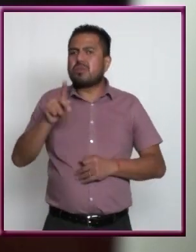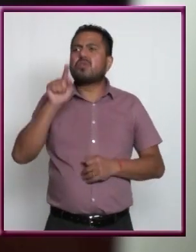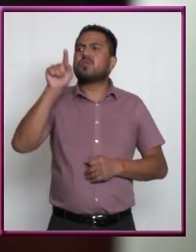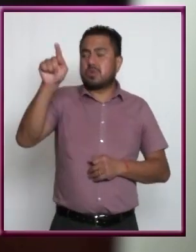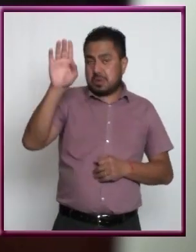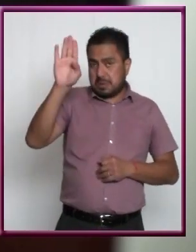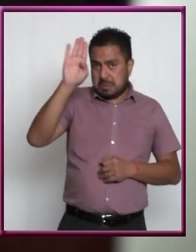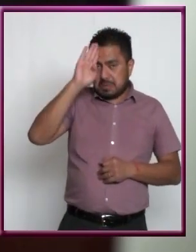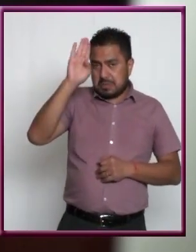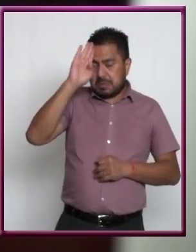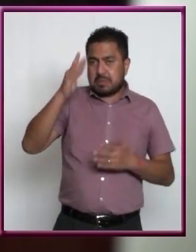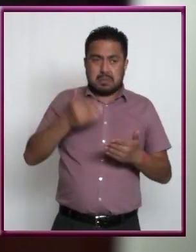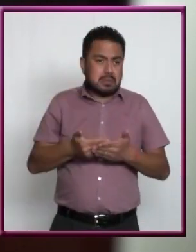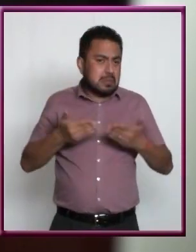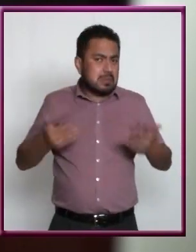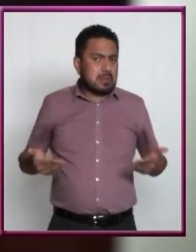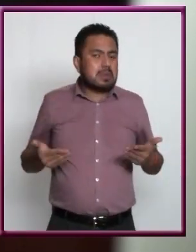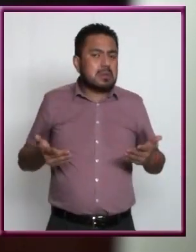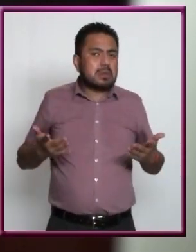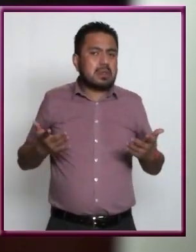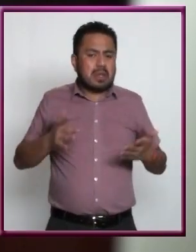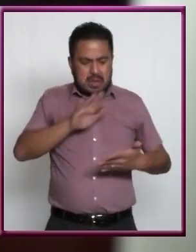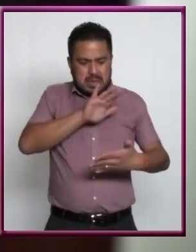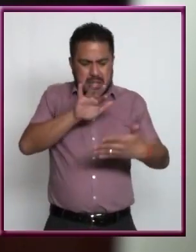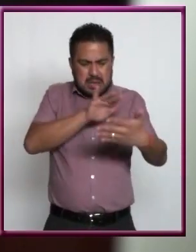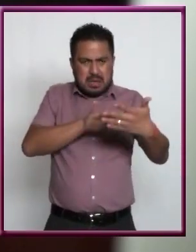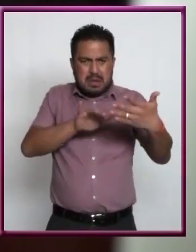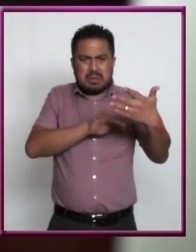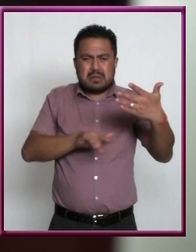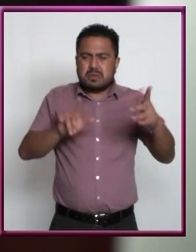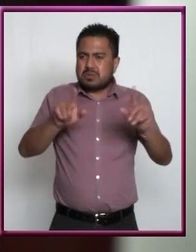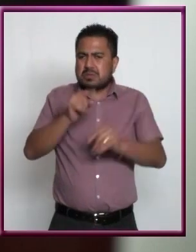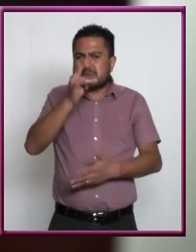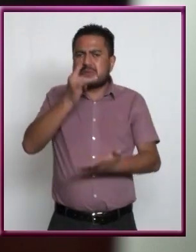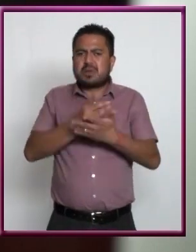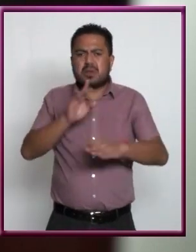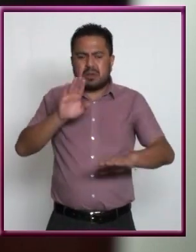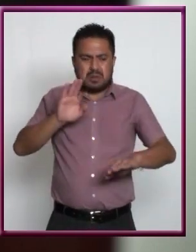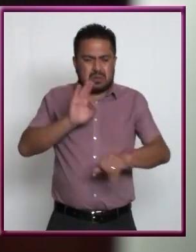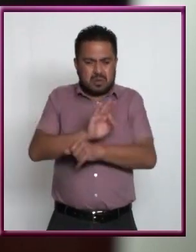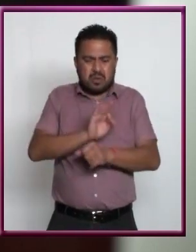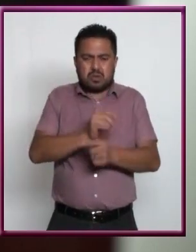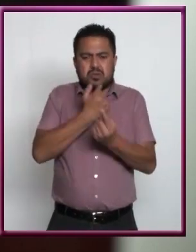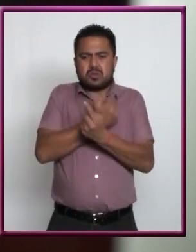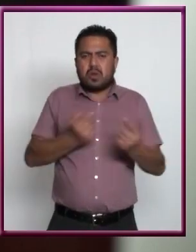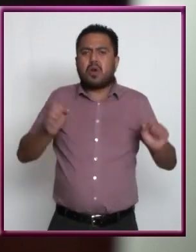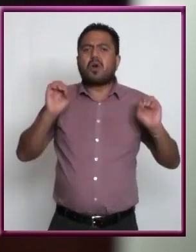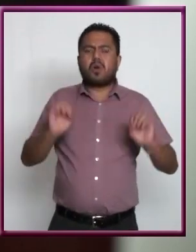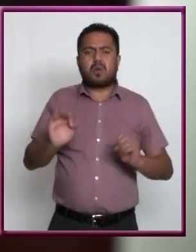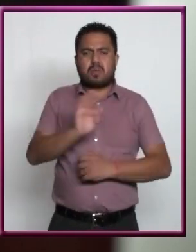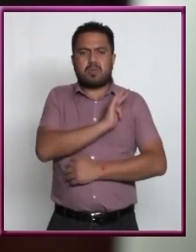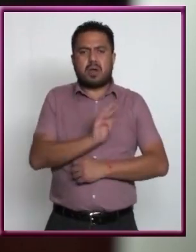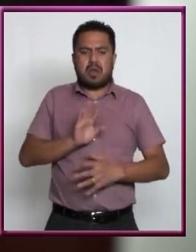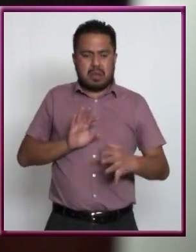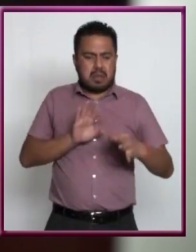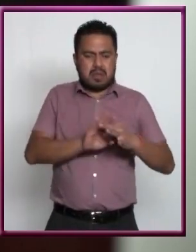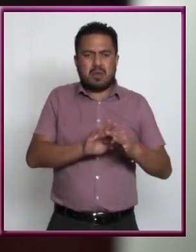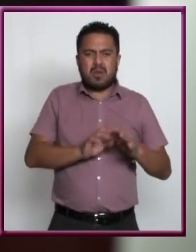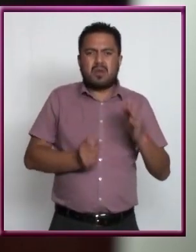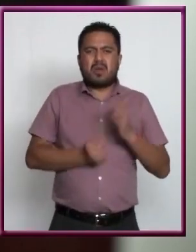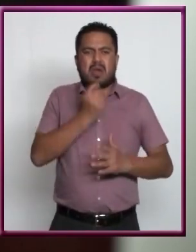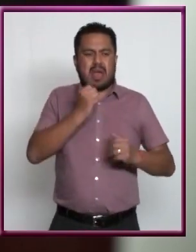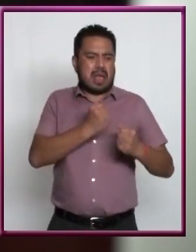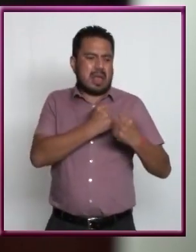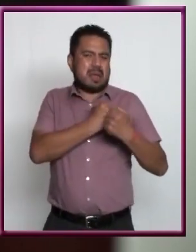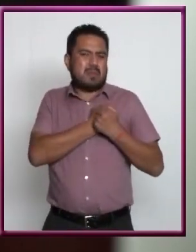¿tú considerarías que entonces la lectura solo se puede inculcar desde la infancia o se puede como adoptar este